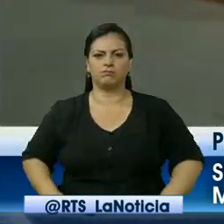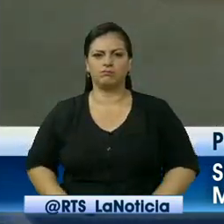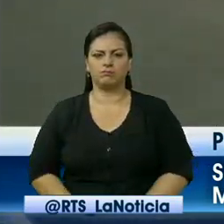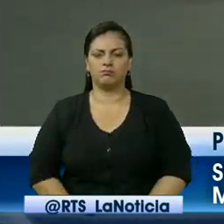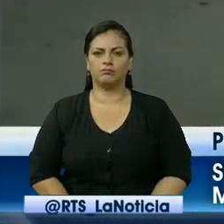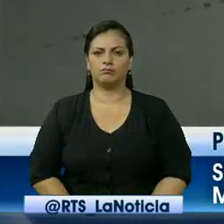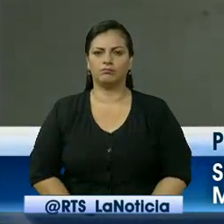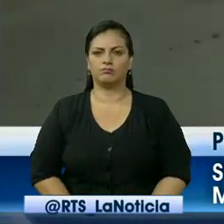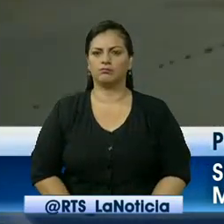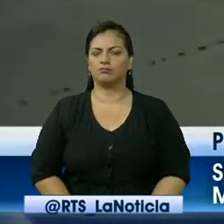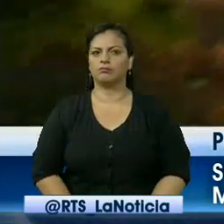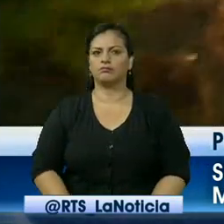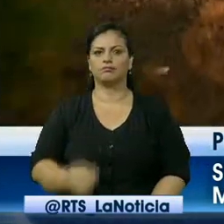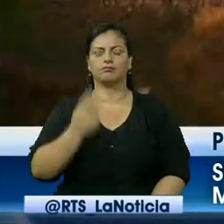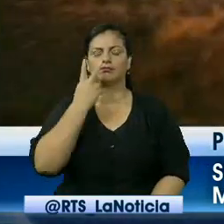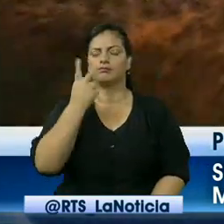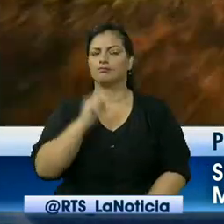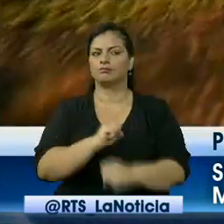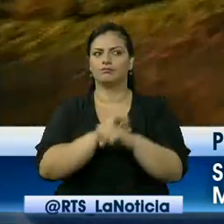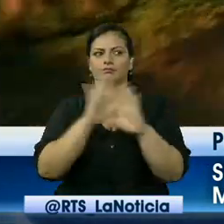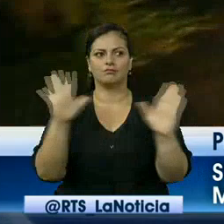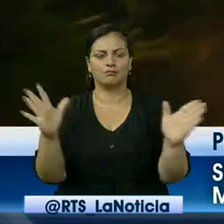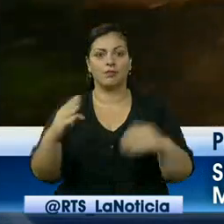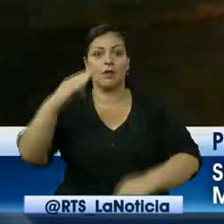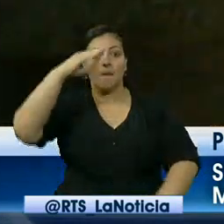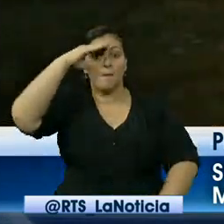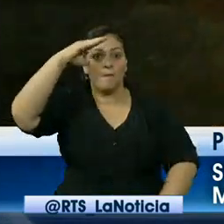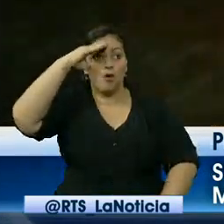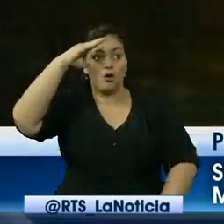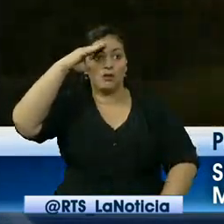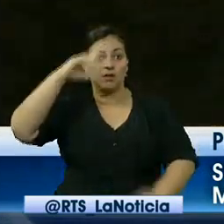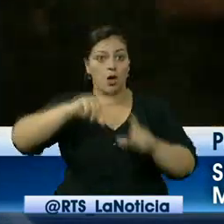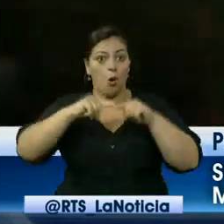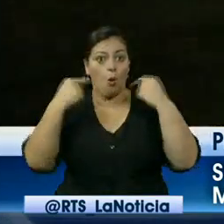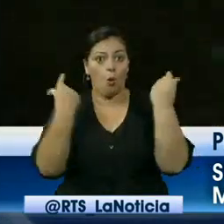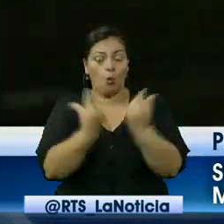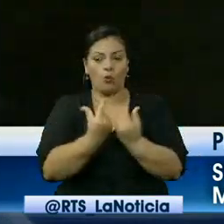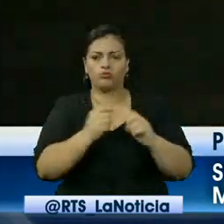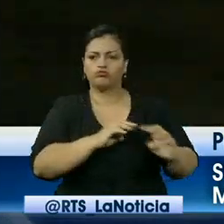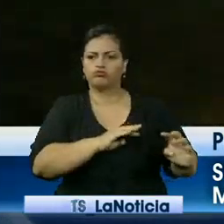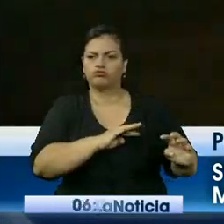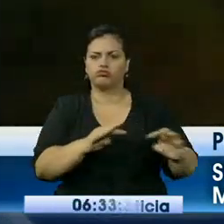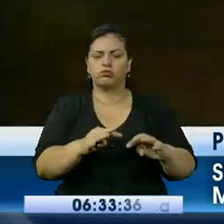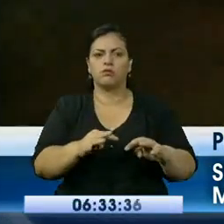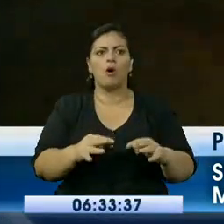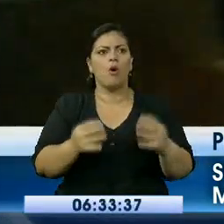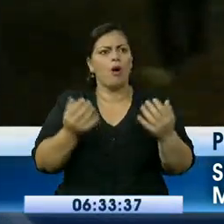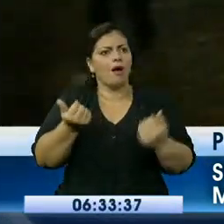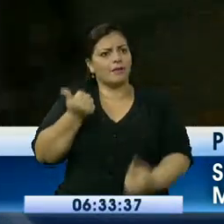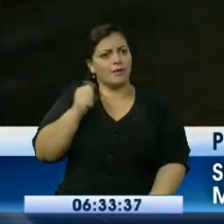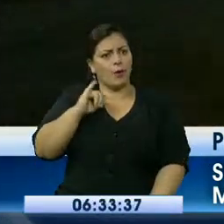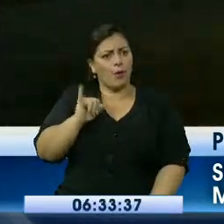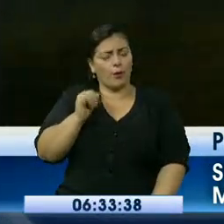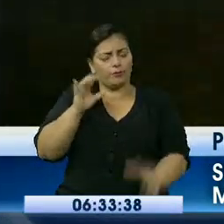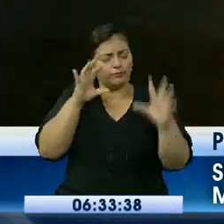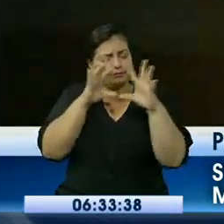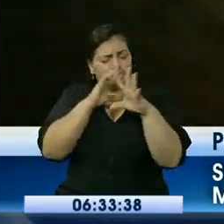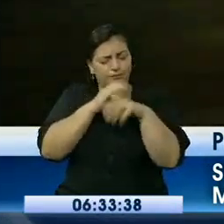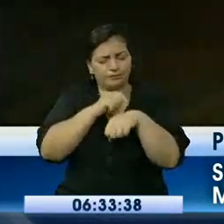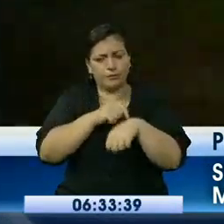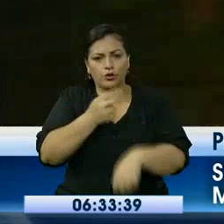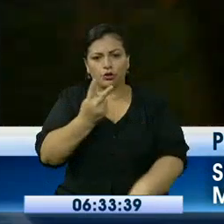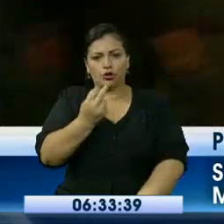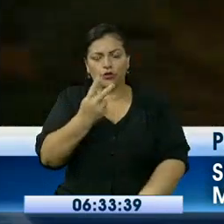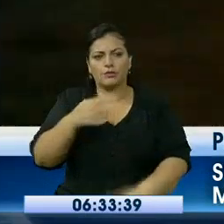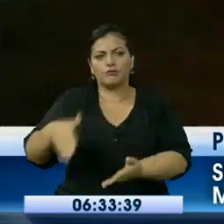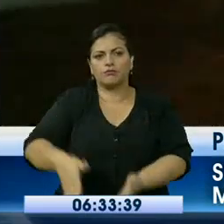Las imágenes obedecen a un operativo de control de motocicletas realizado la medianoche del jueves en la Avenida del